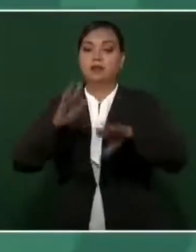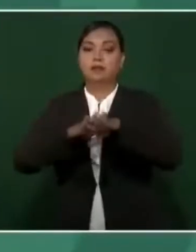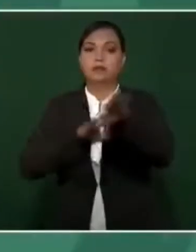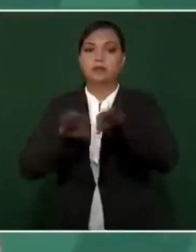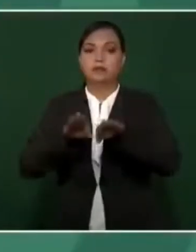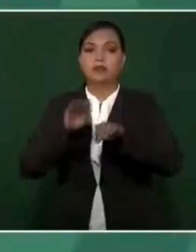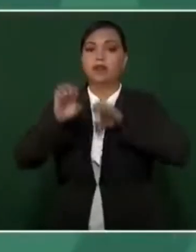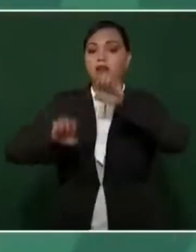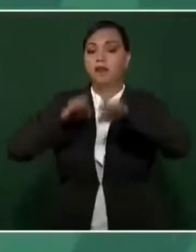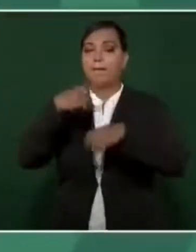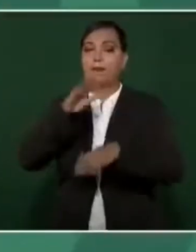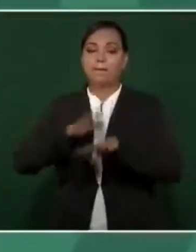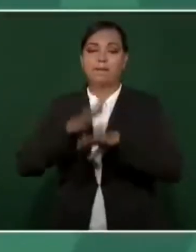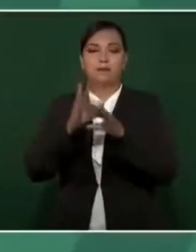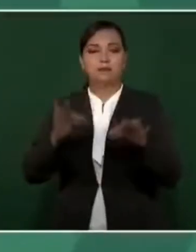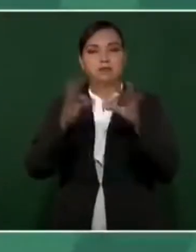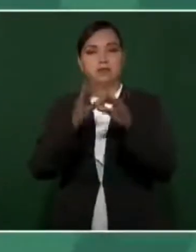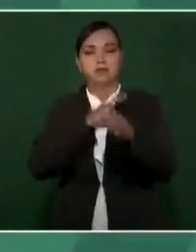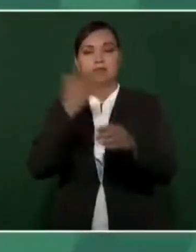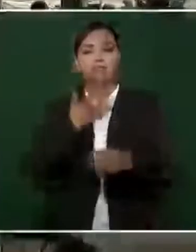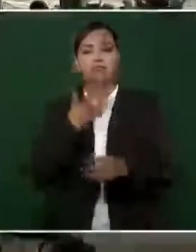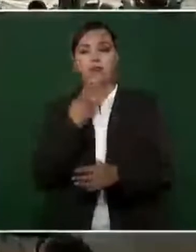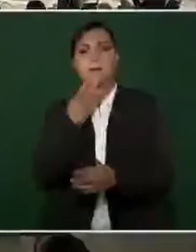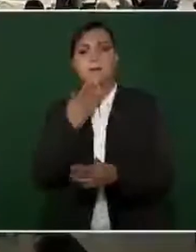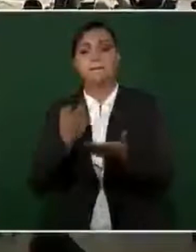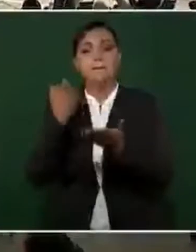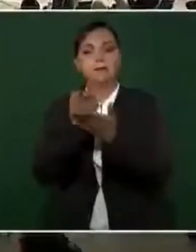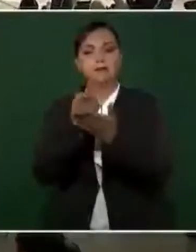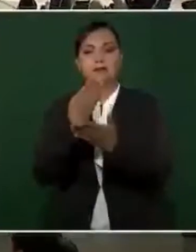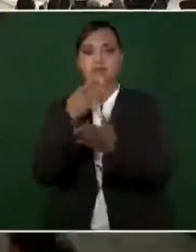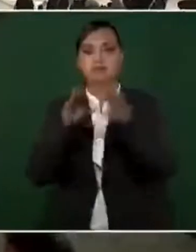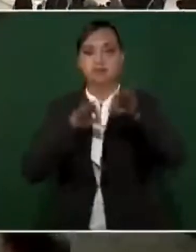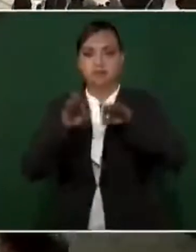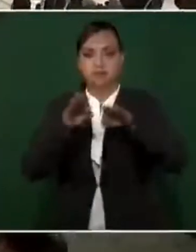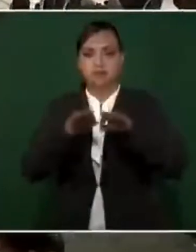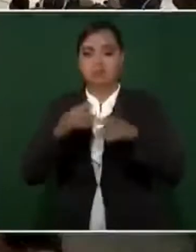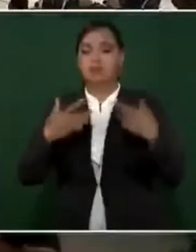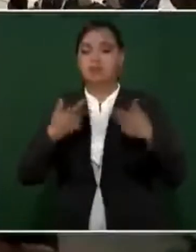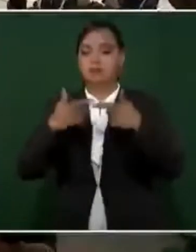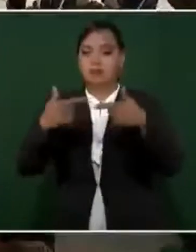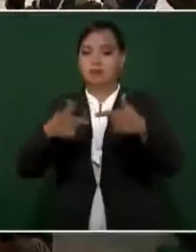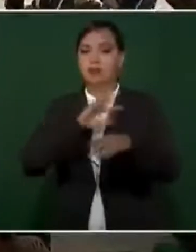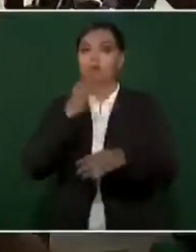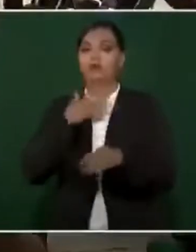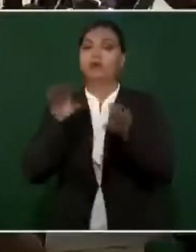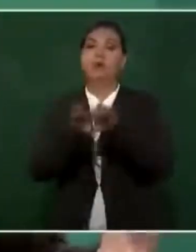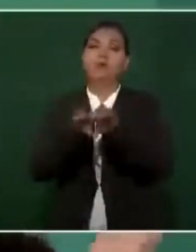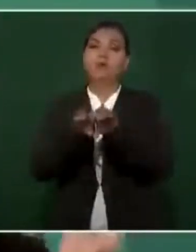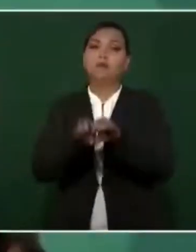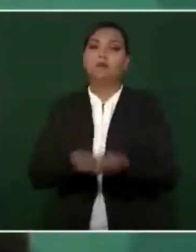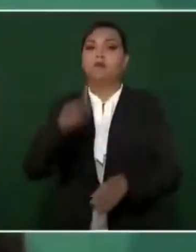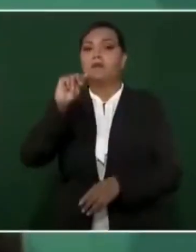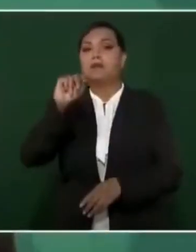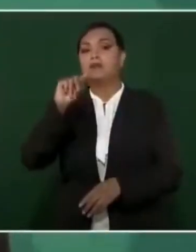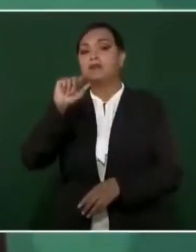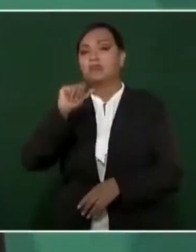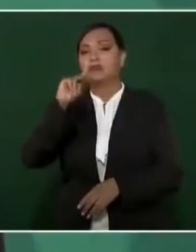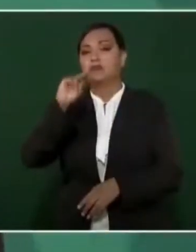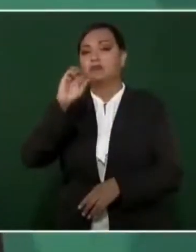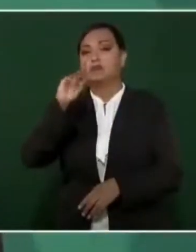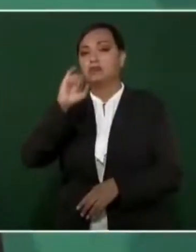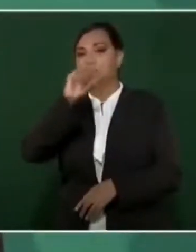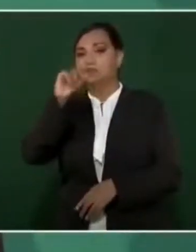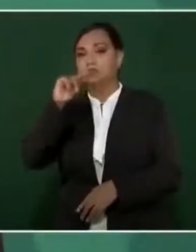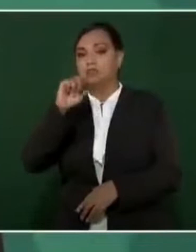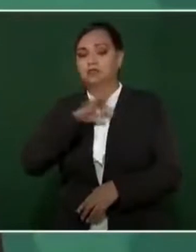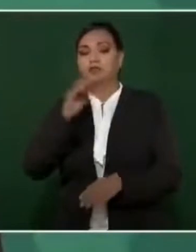tener buenos salarios a través de esos empleos que se generen, y tener como la planta de fertilizantes que también se planteó y se va a analizar, la planta